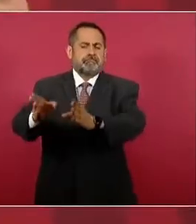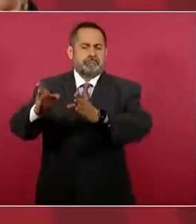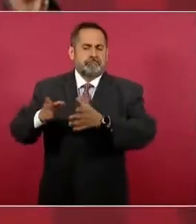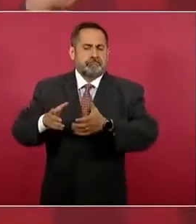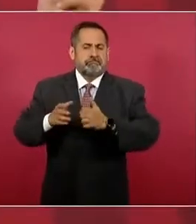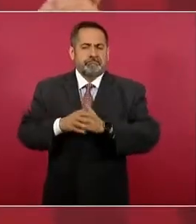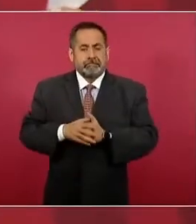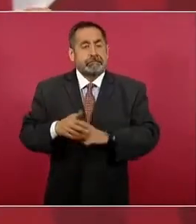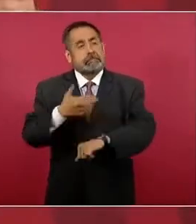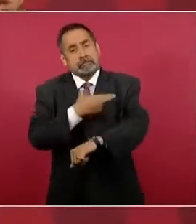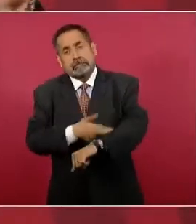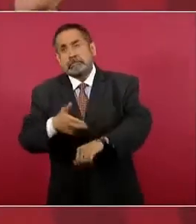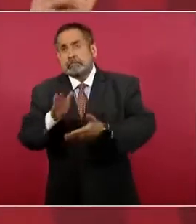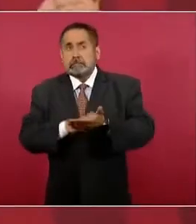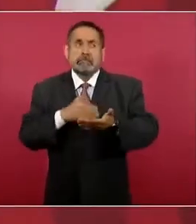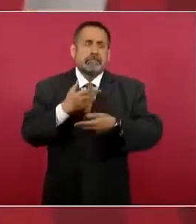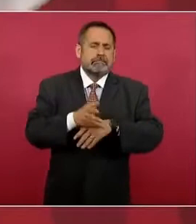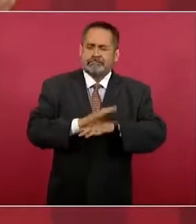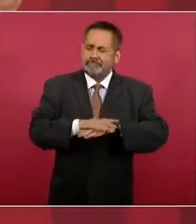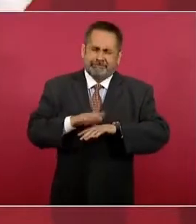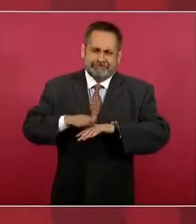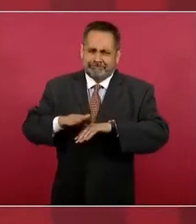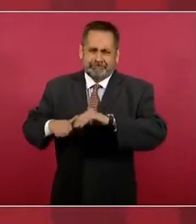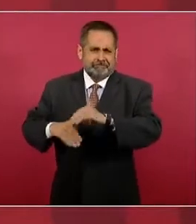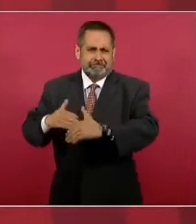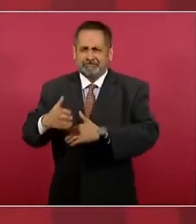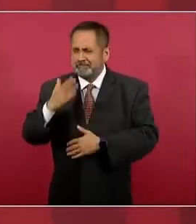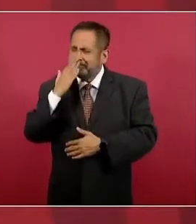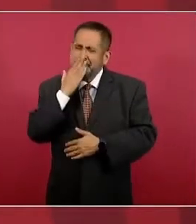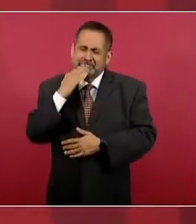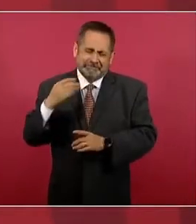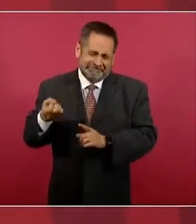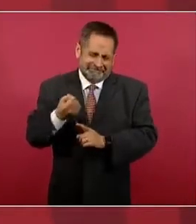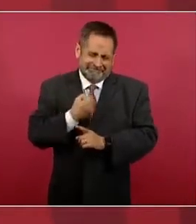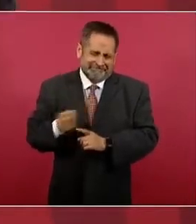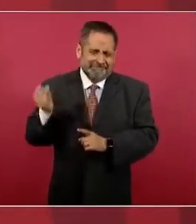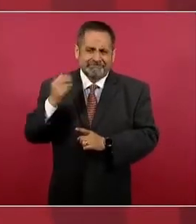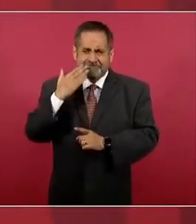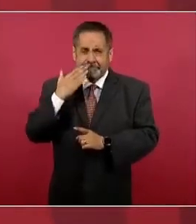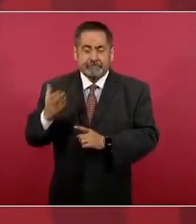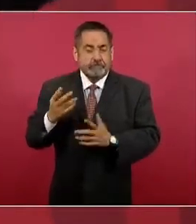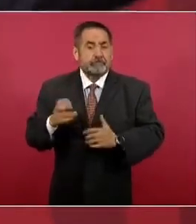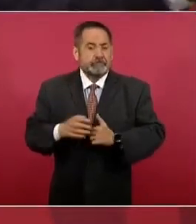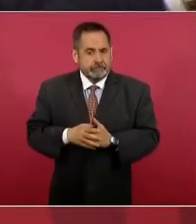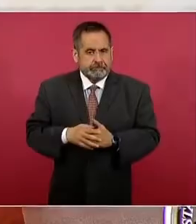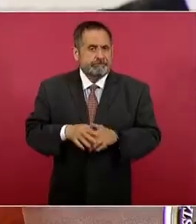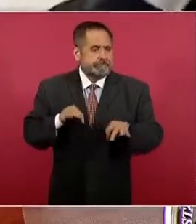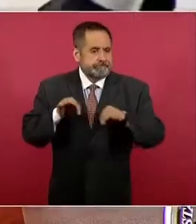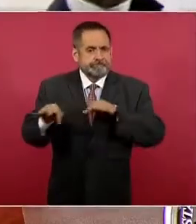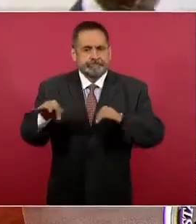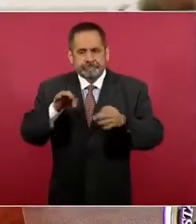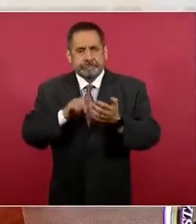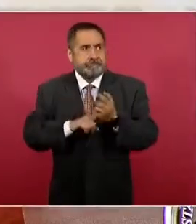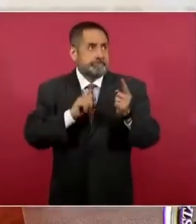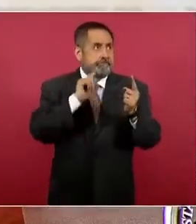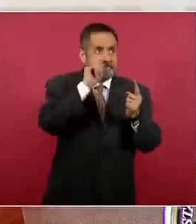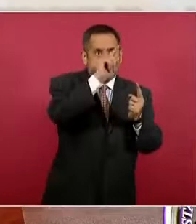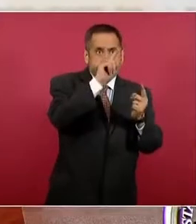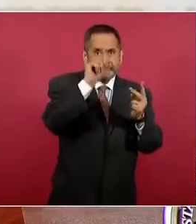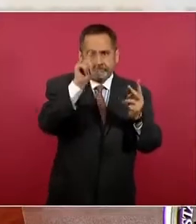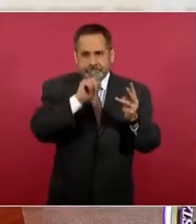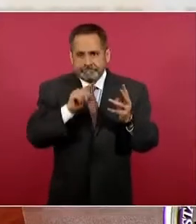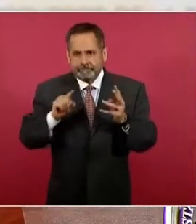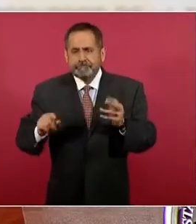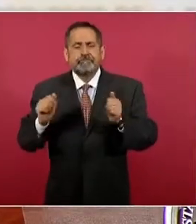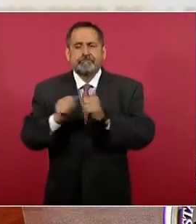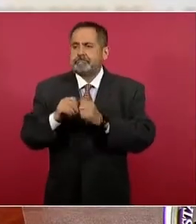sin trámites, papeleo, y hacen muy buenas obras. Entonces estamos trabajando en todos lados con el